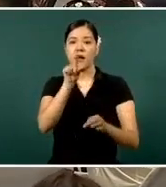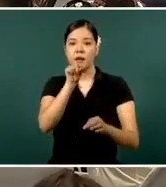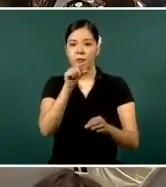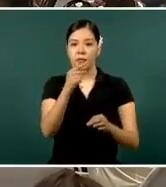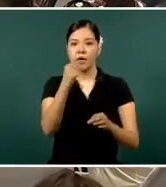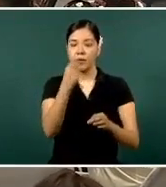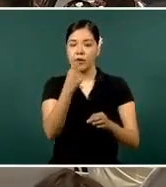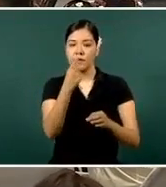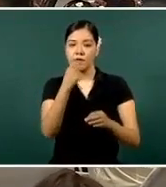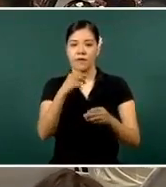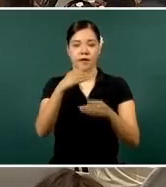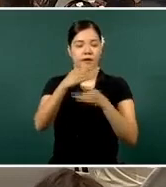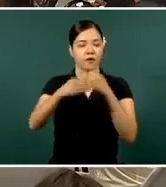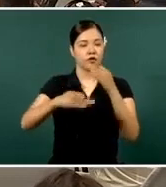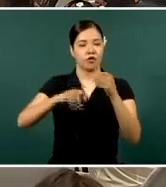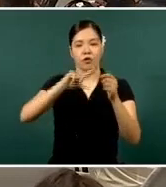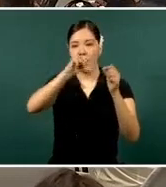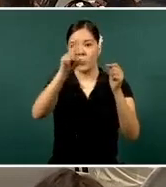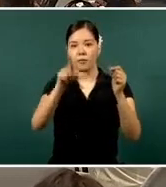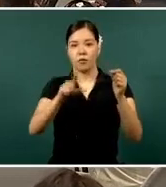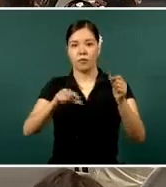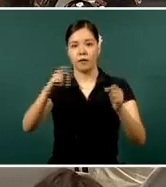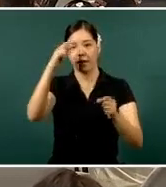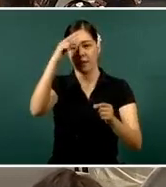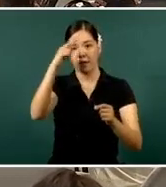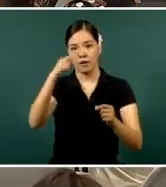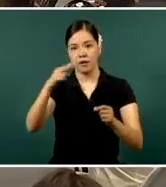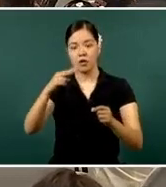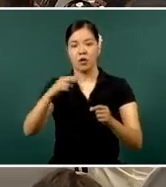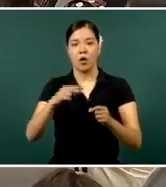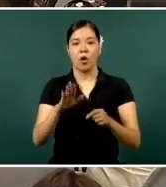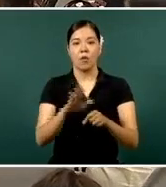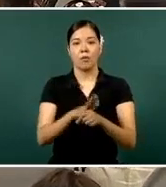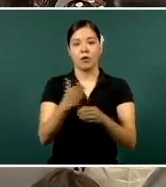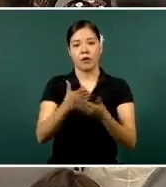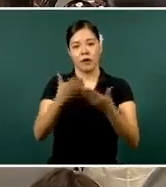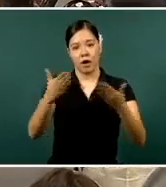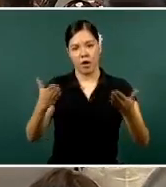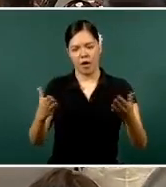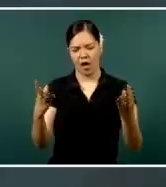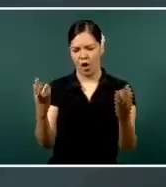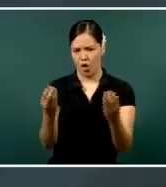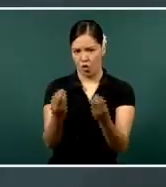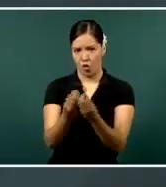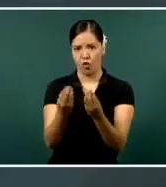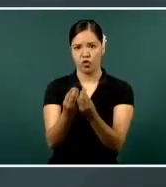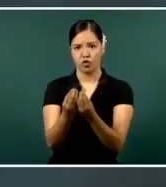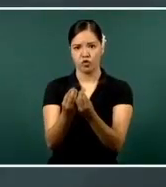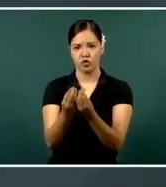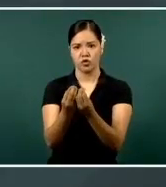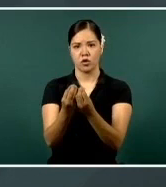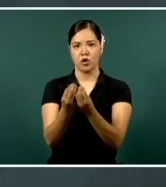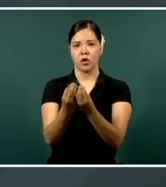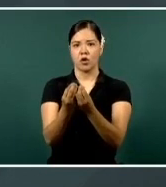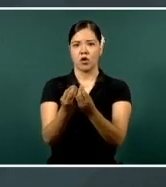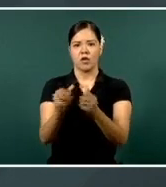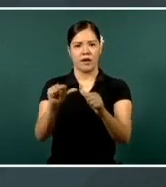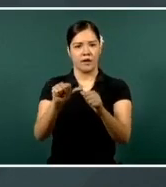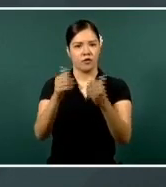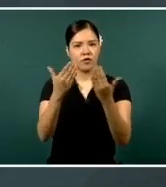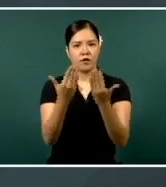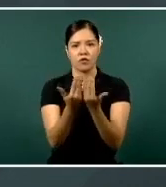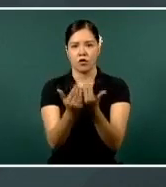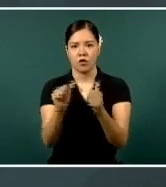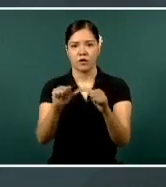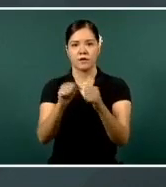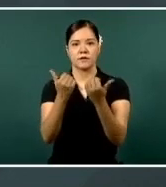la Fiscalía General de la República, quienes de manera conjunta con las instituciones del estado y